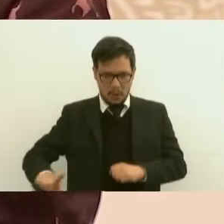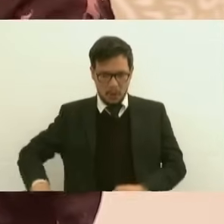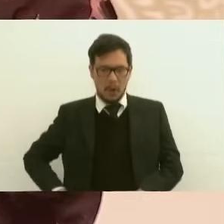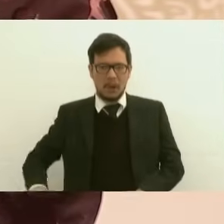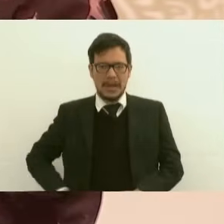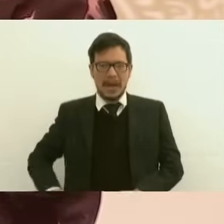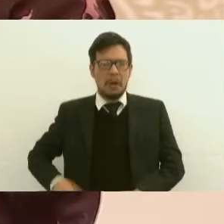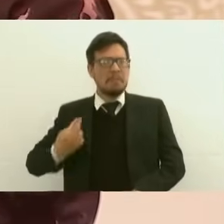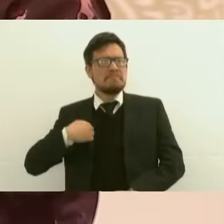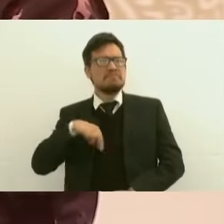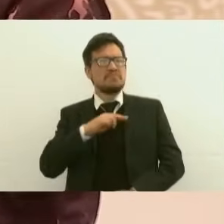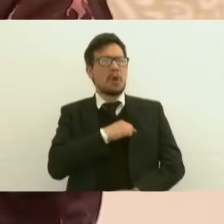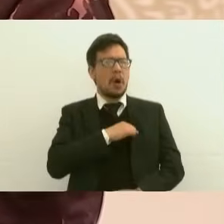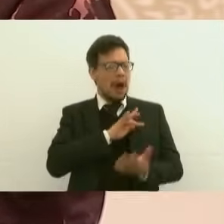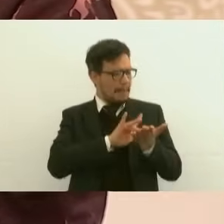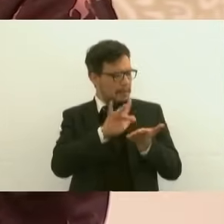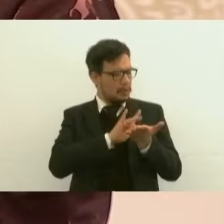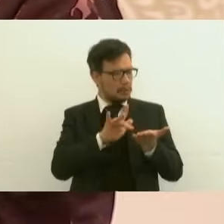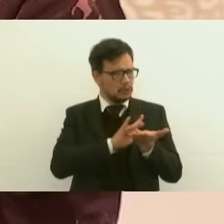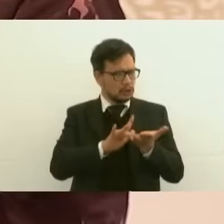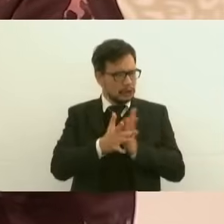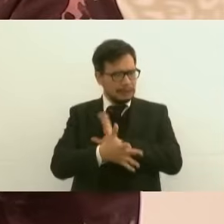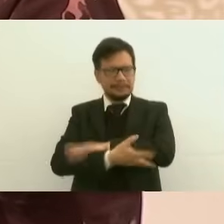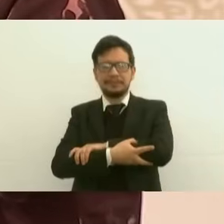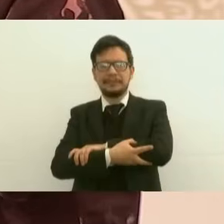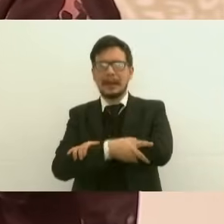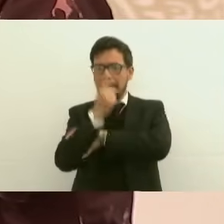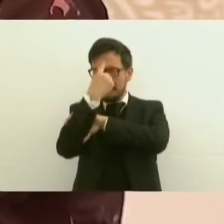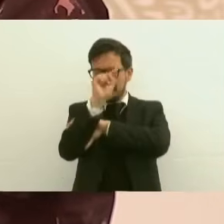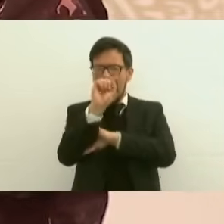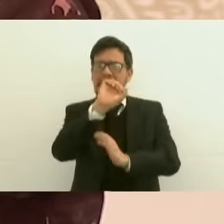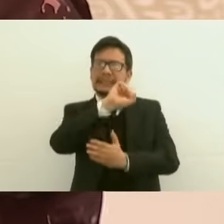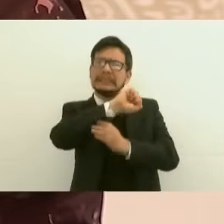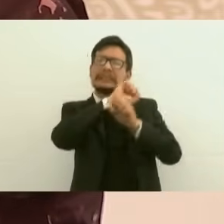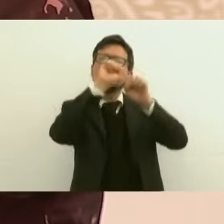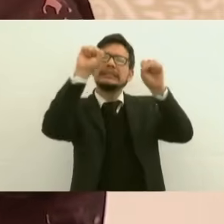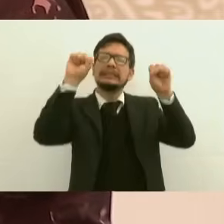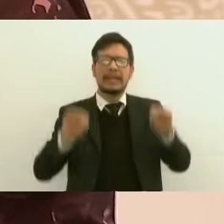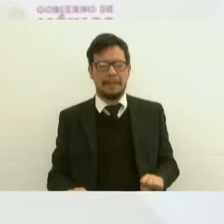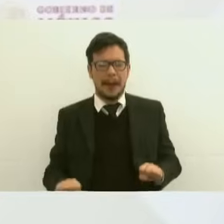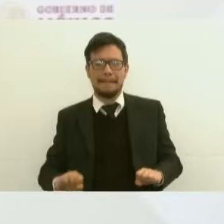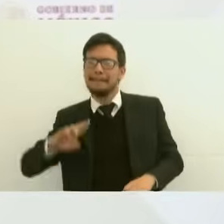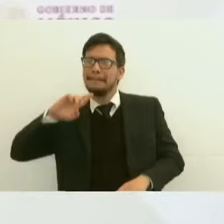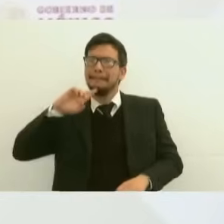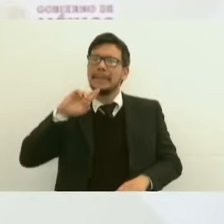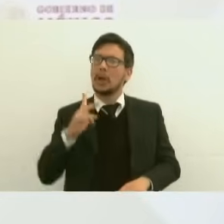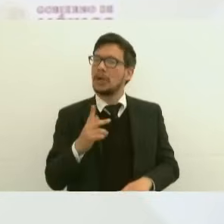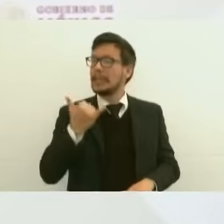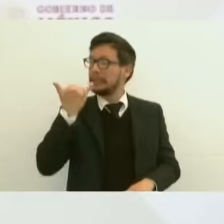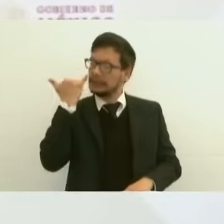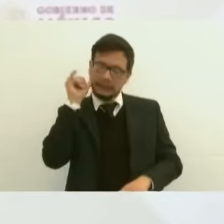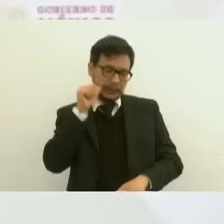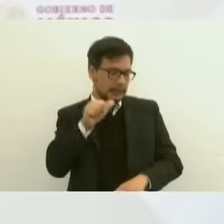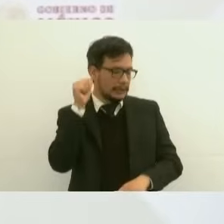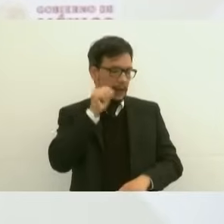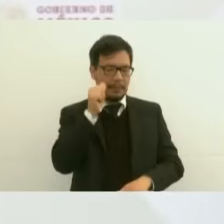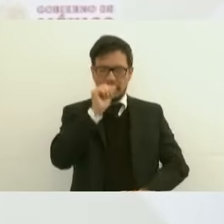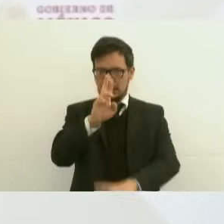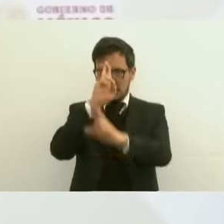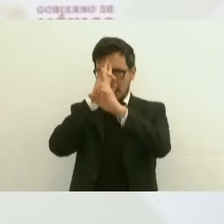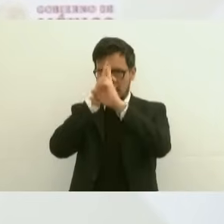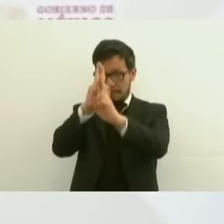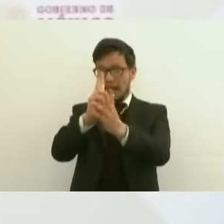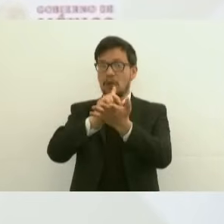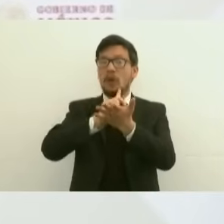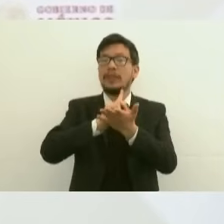la consolidación de un sistema mejor, siempre con respeto pleno a los derechos humanos de